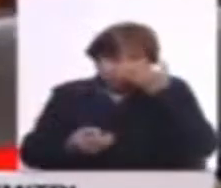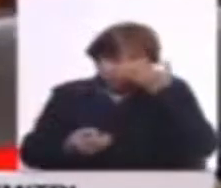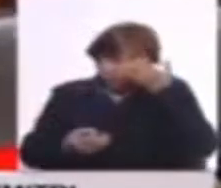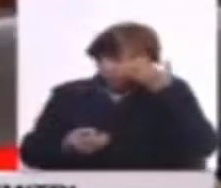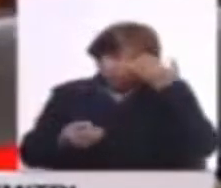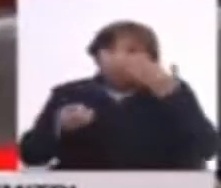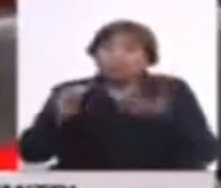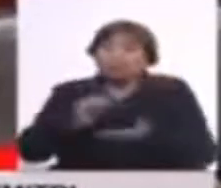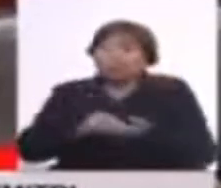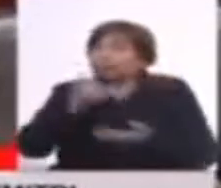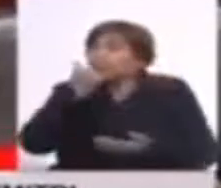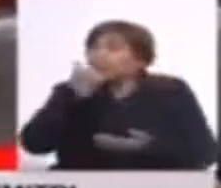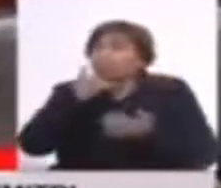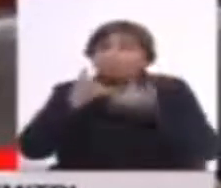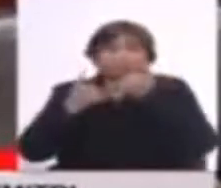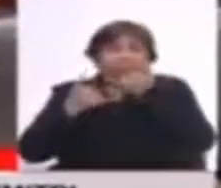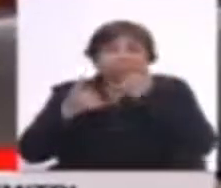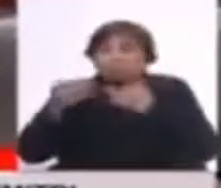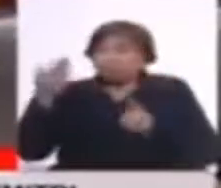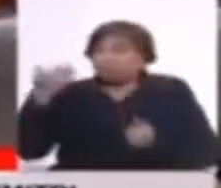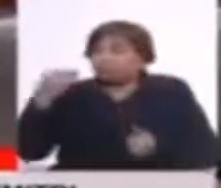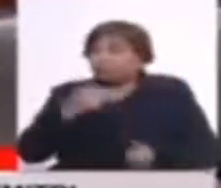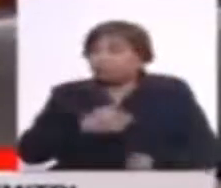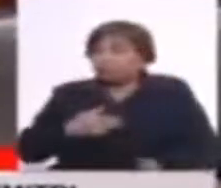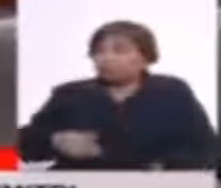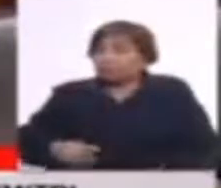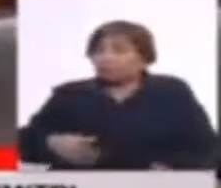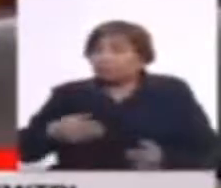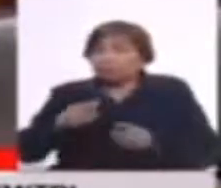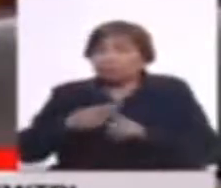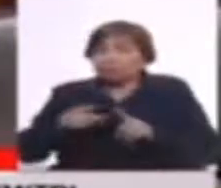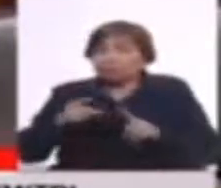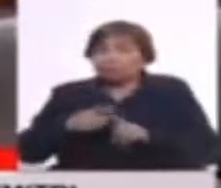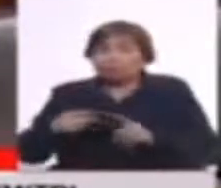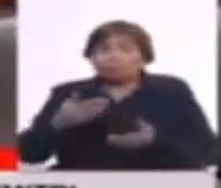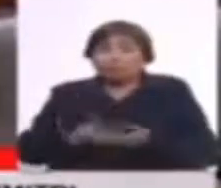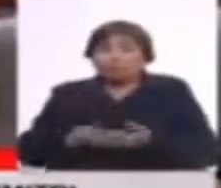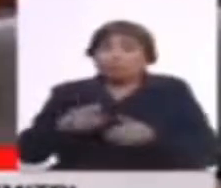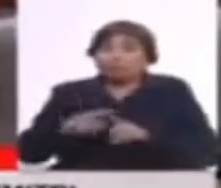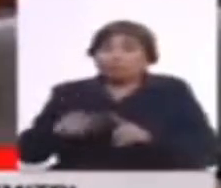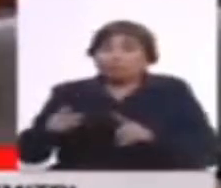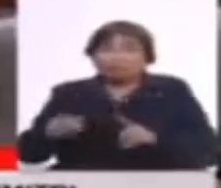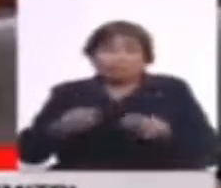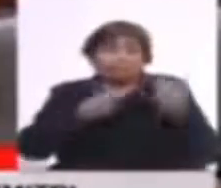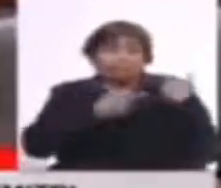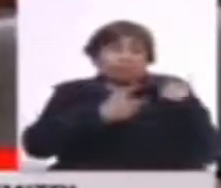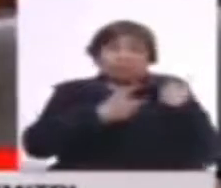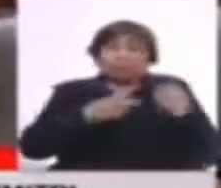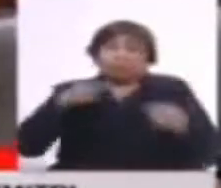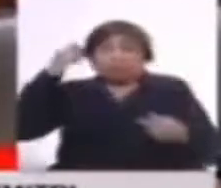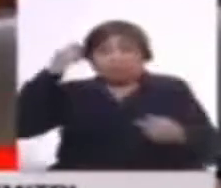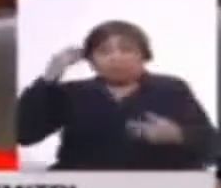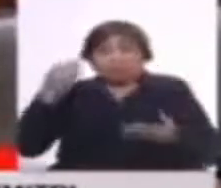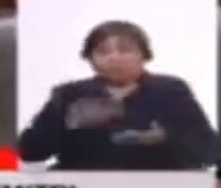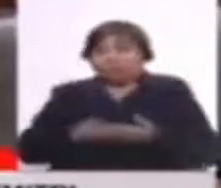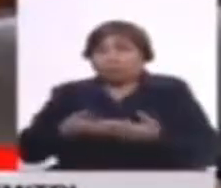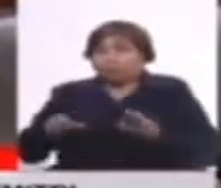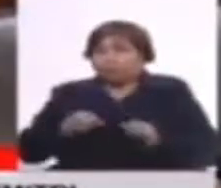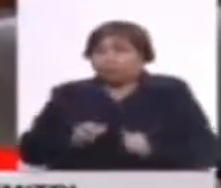Repite los mismos errores de ministros anteriores de no saber distinguir entre el cargo político y la carrera